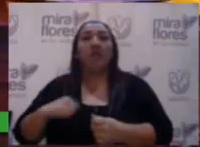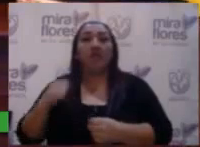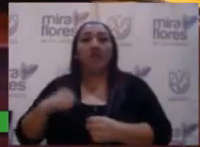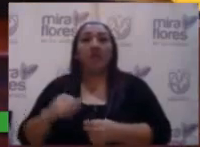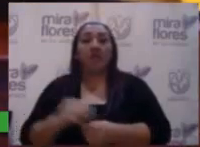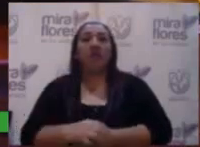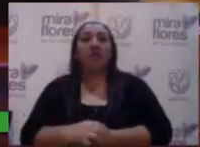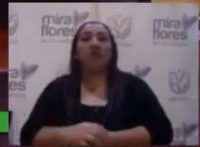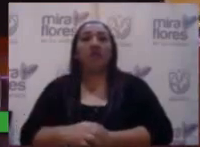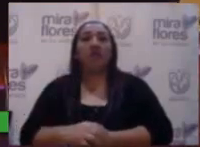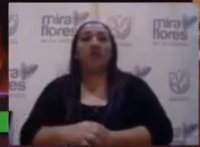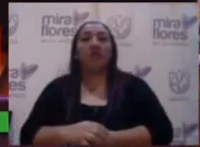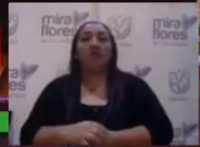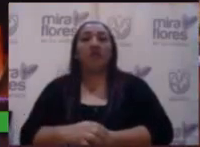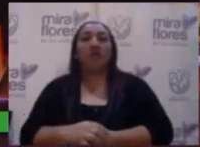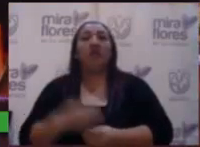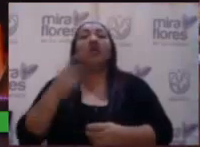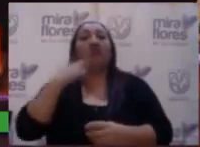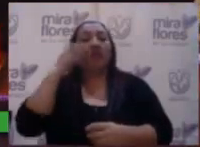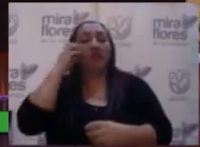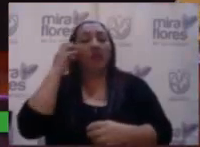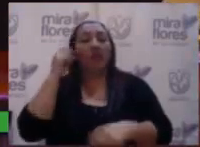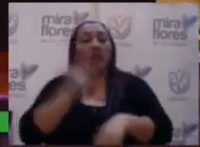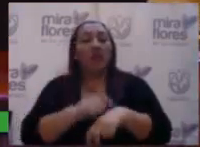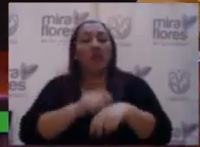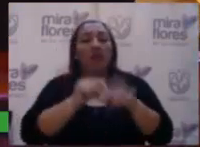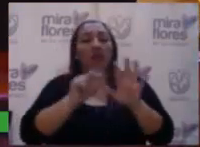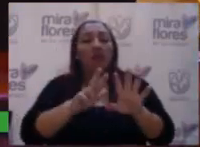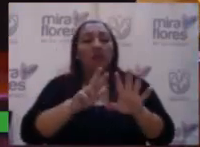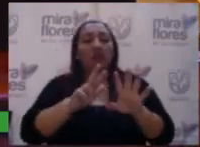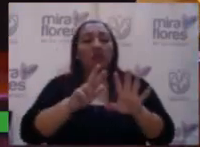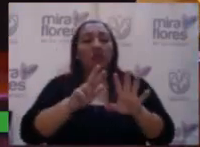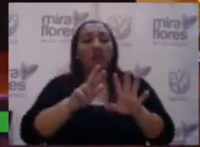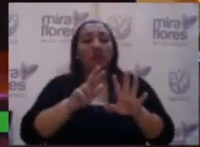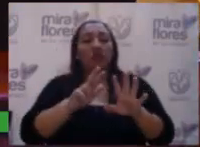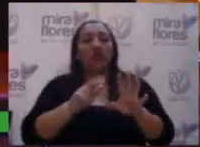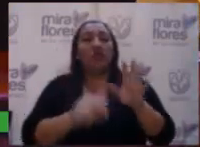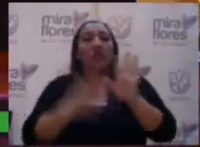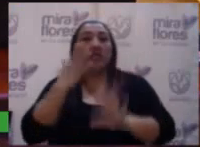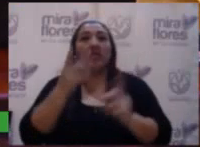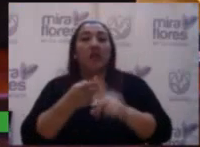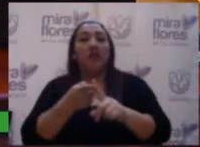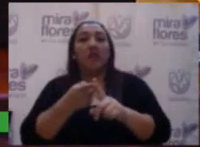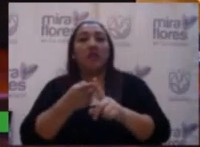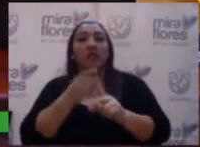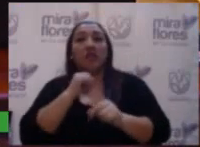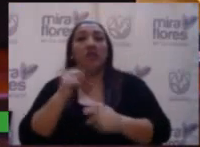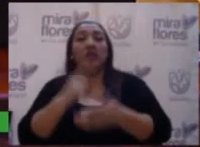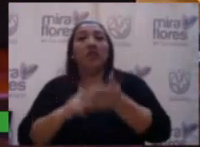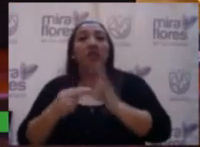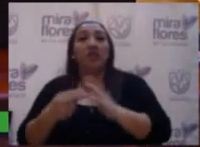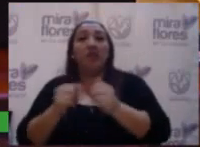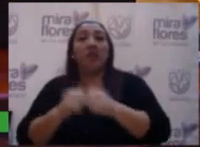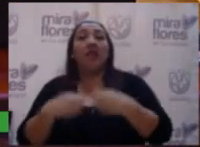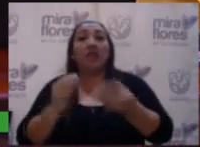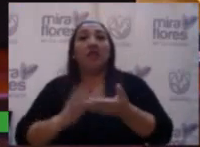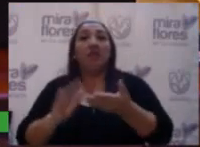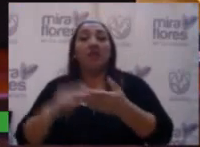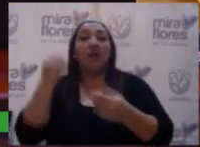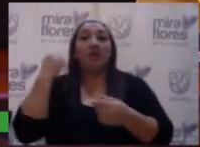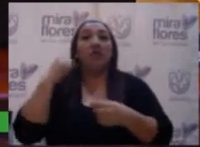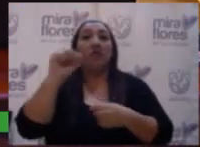Martín Muñoz Wells desde las veinte horas del día 15 al 21 de septiembre del presente año inclusive y autoriza